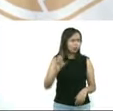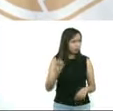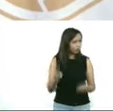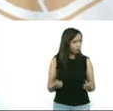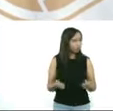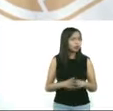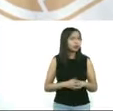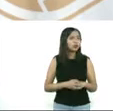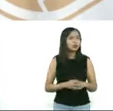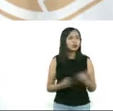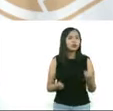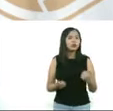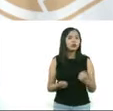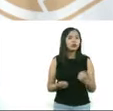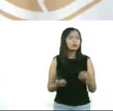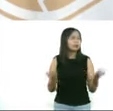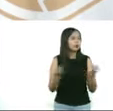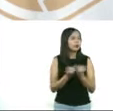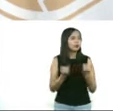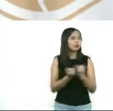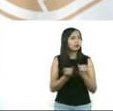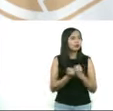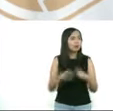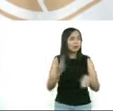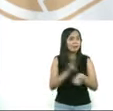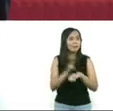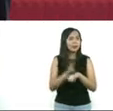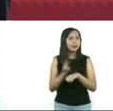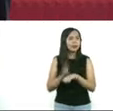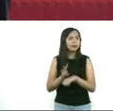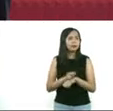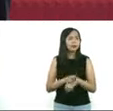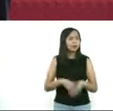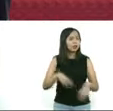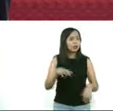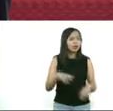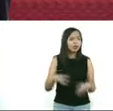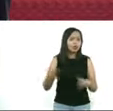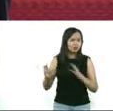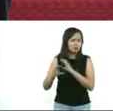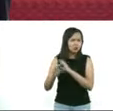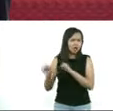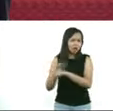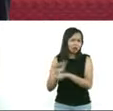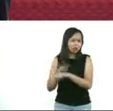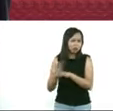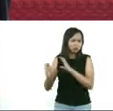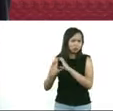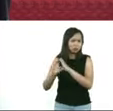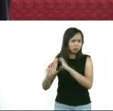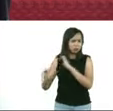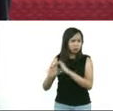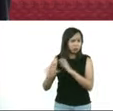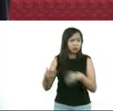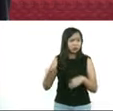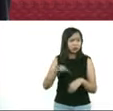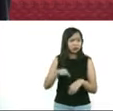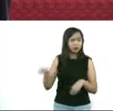y la vigilancia del traslado propiamente de la paquetería, pues